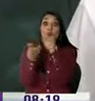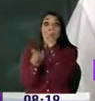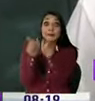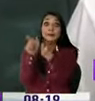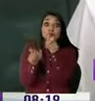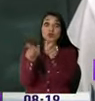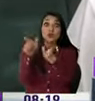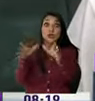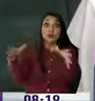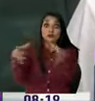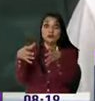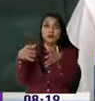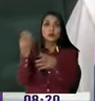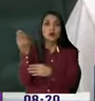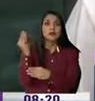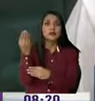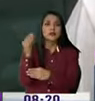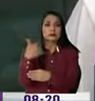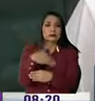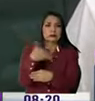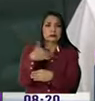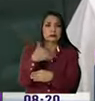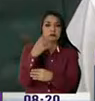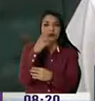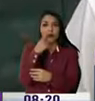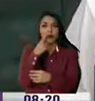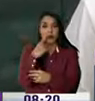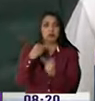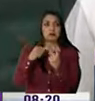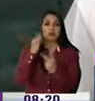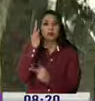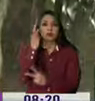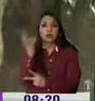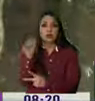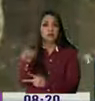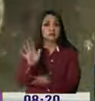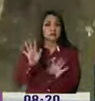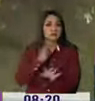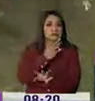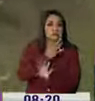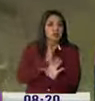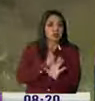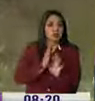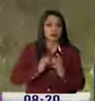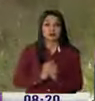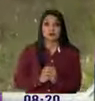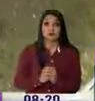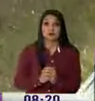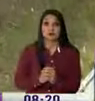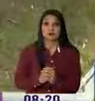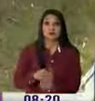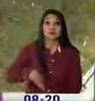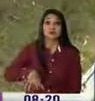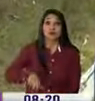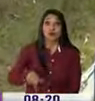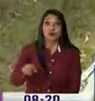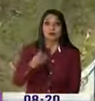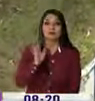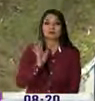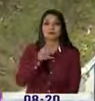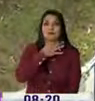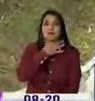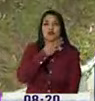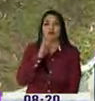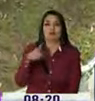un grupo numeroso de muchachos, entre mujeres y hombres. Por miedo a ser sorprendidos por los amigos de lo ajeno, prefieren